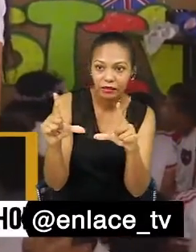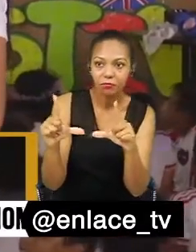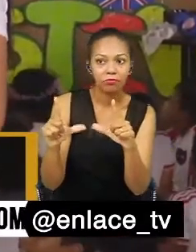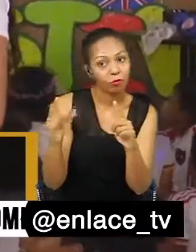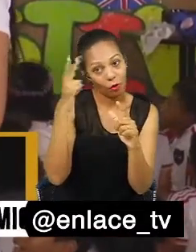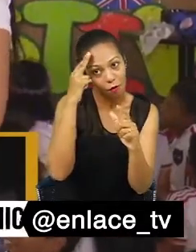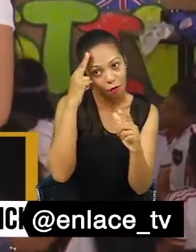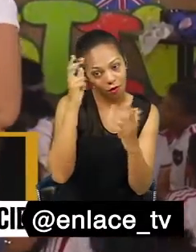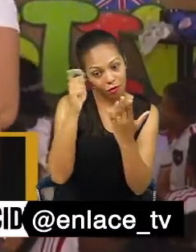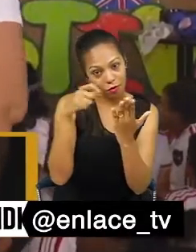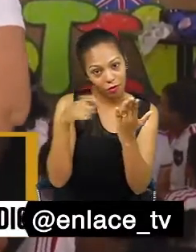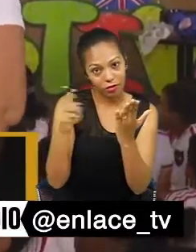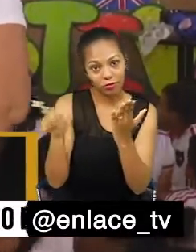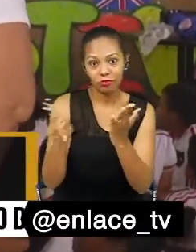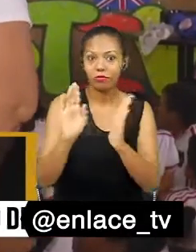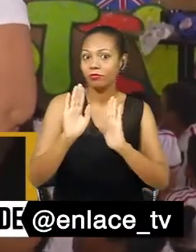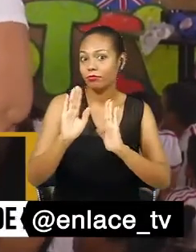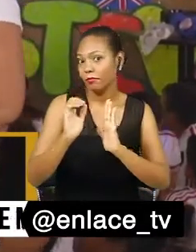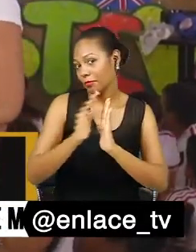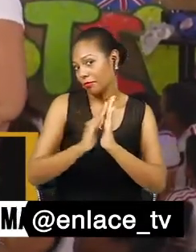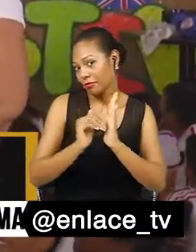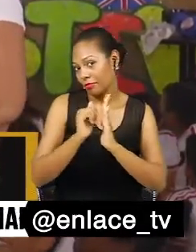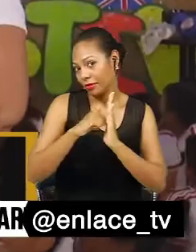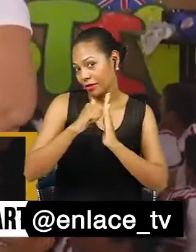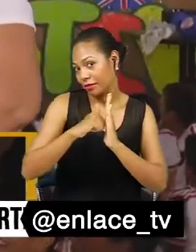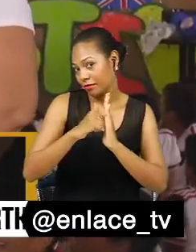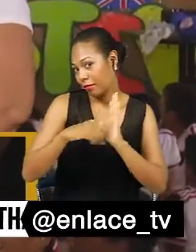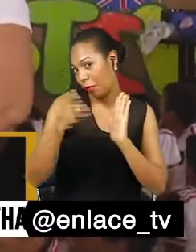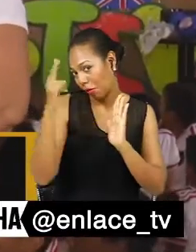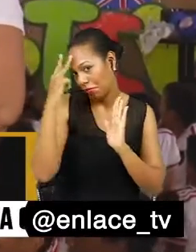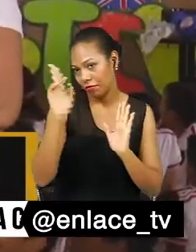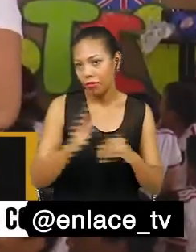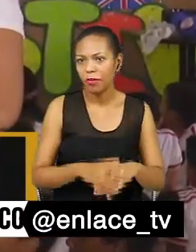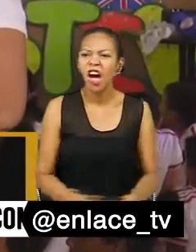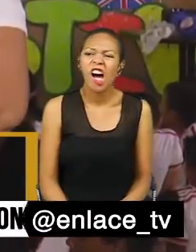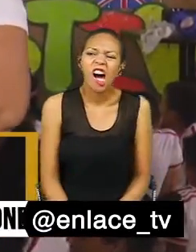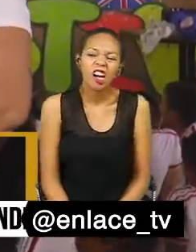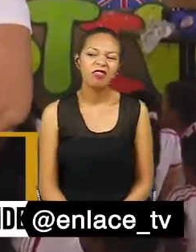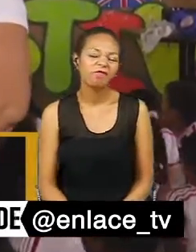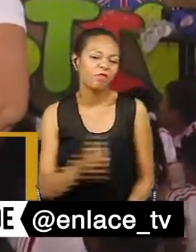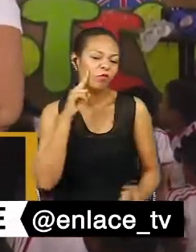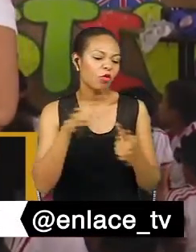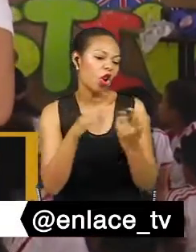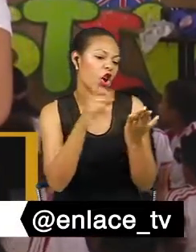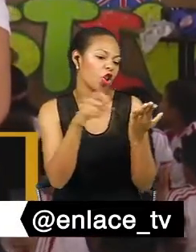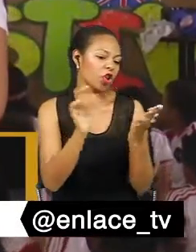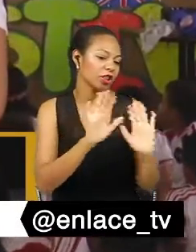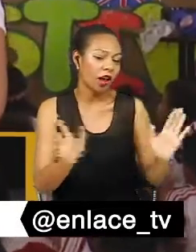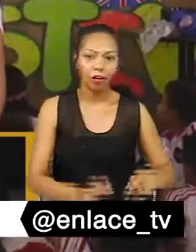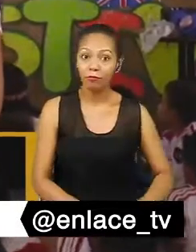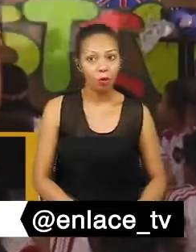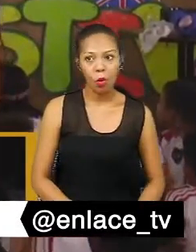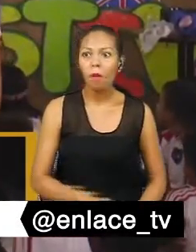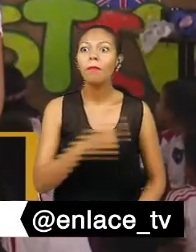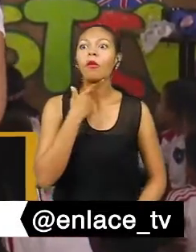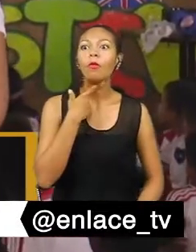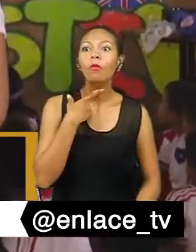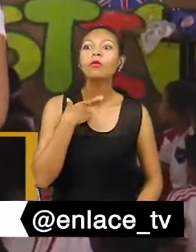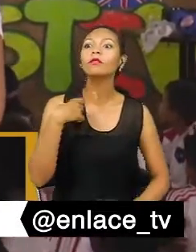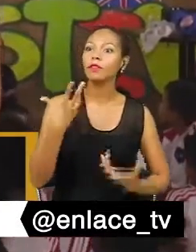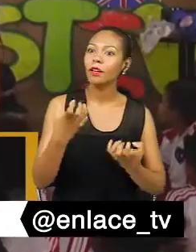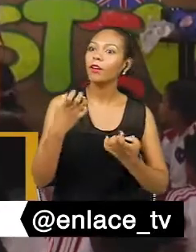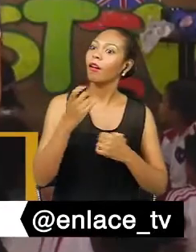¿no? Pero ellos siempre han sido como muy enfáticos y siempre me han dicho que no lo hacen por la nota, sino por la pasión que tienen por salir a